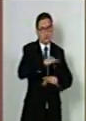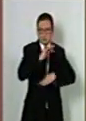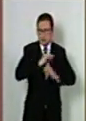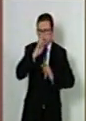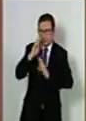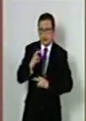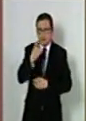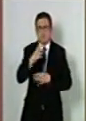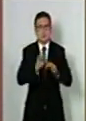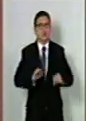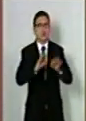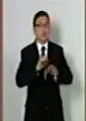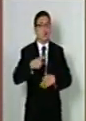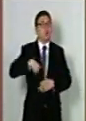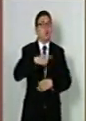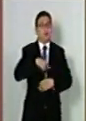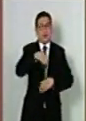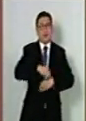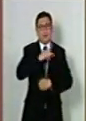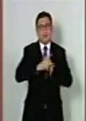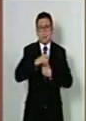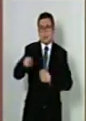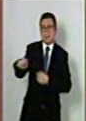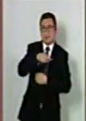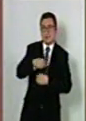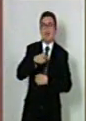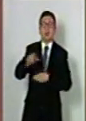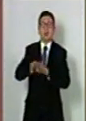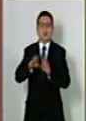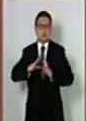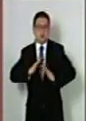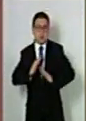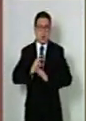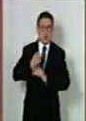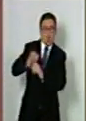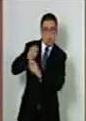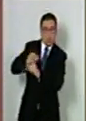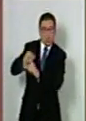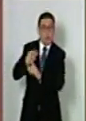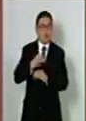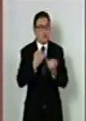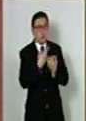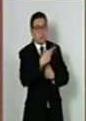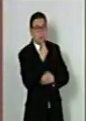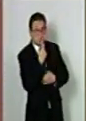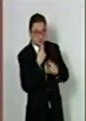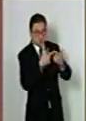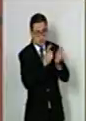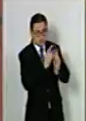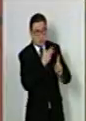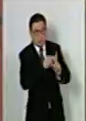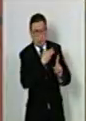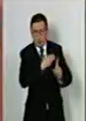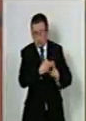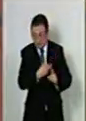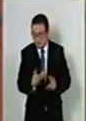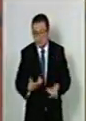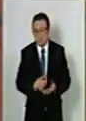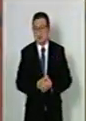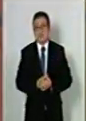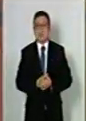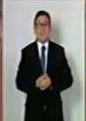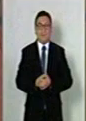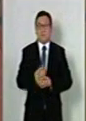seguir señalando ni a sus policías, ni a su ejército y a sus Fuerzas Armadas como los